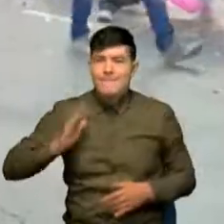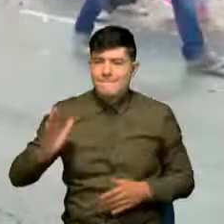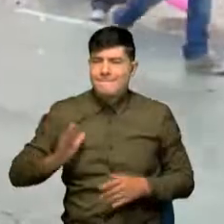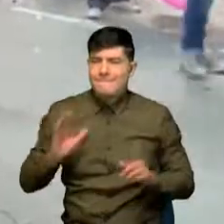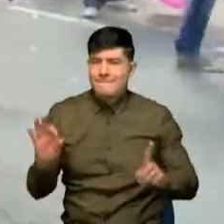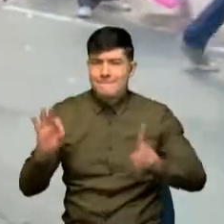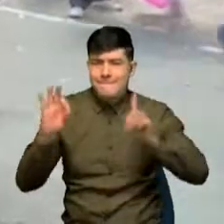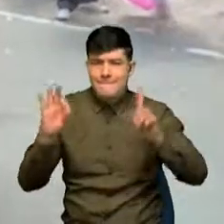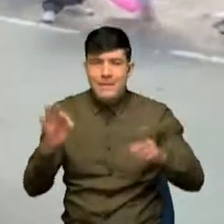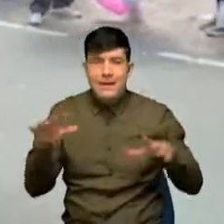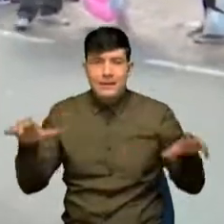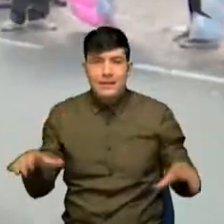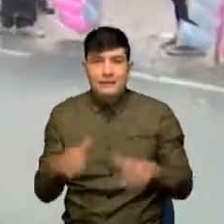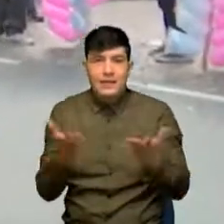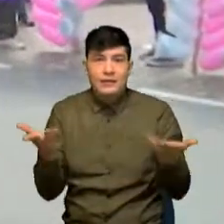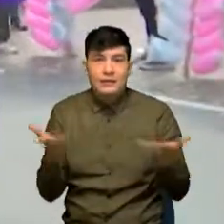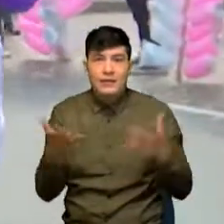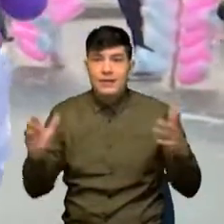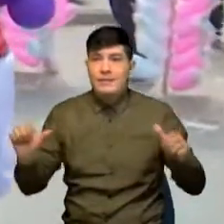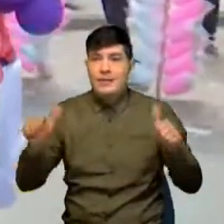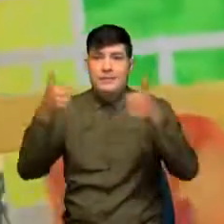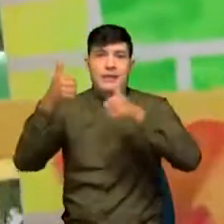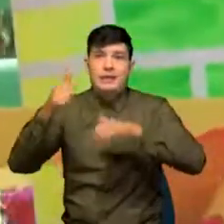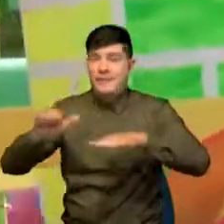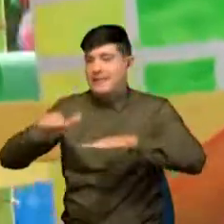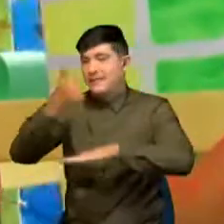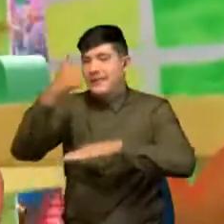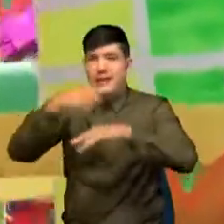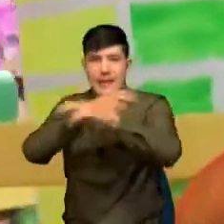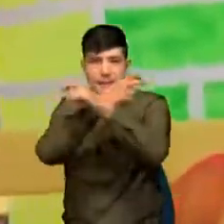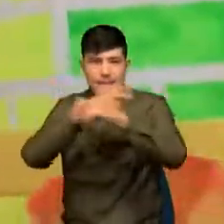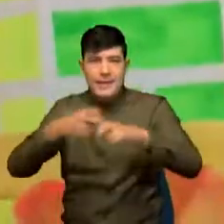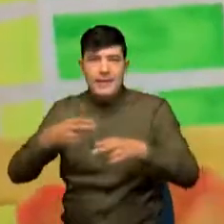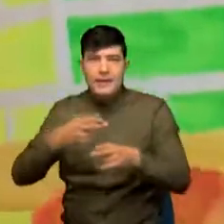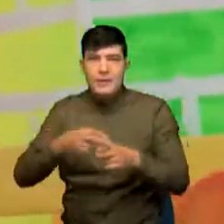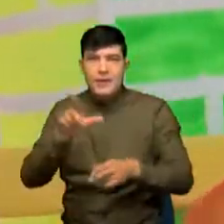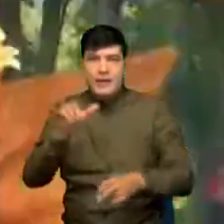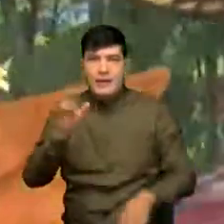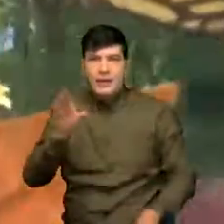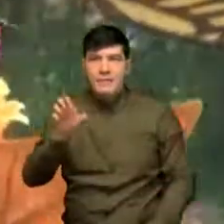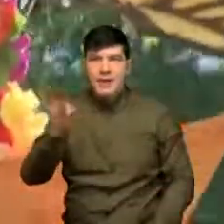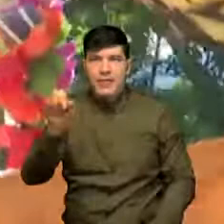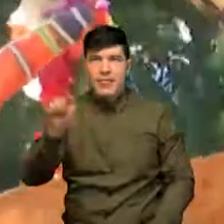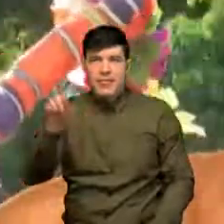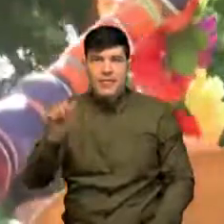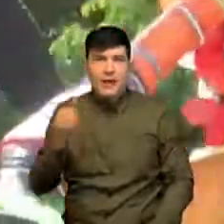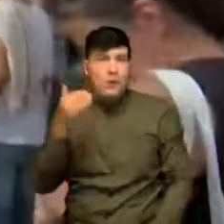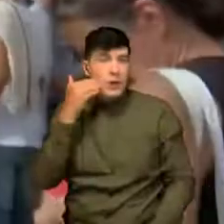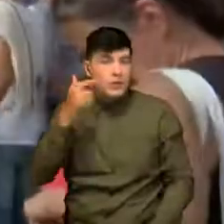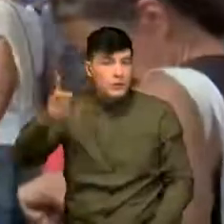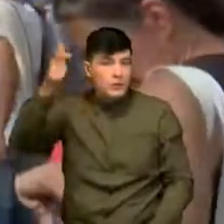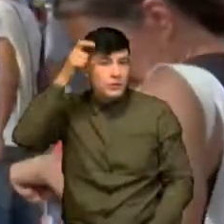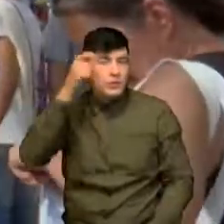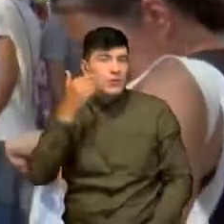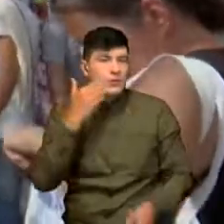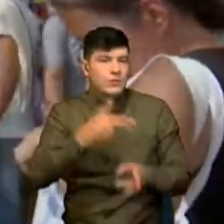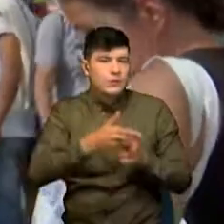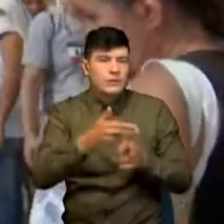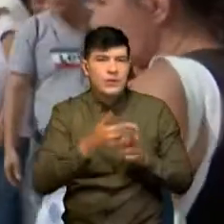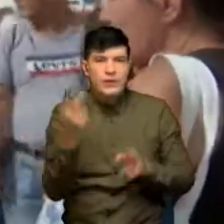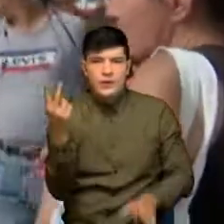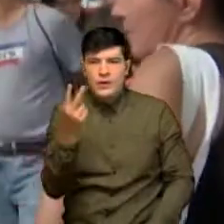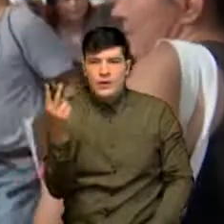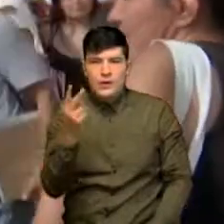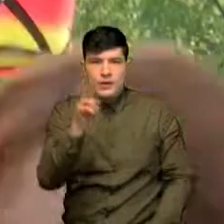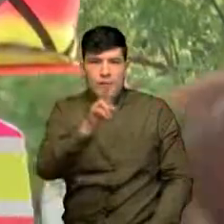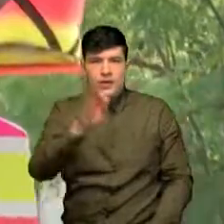que tendrá lugar en el parque principal La Libertad. La velada de elección y coronación se llevará a cabo el viernes 28 de junio,